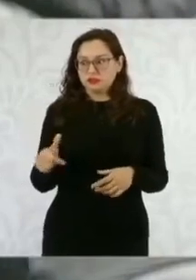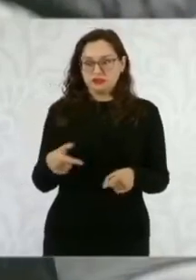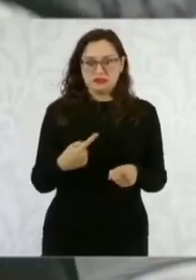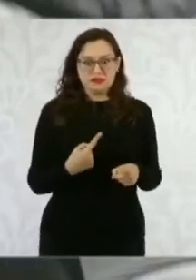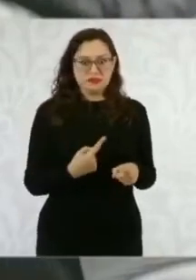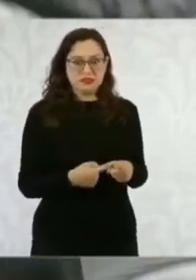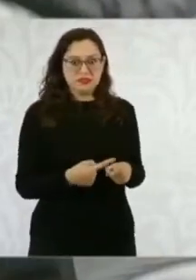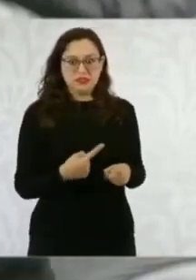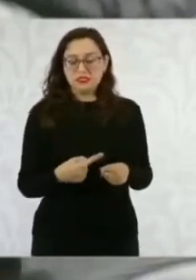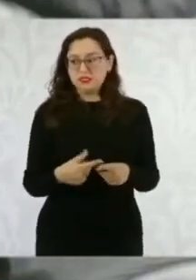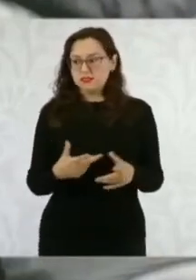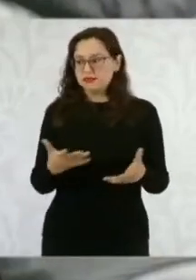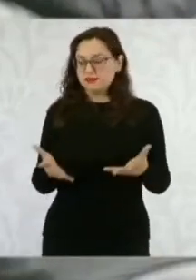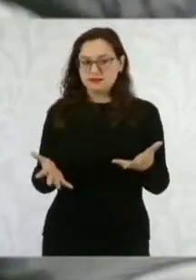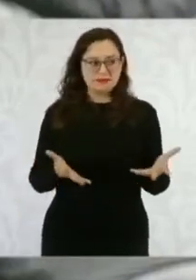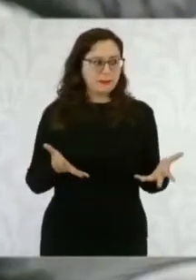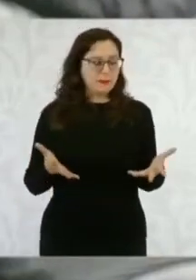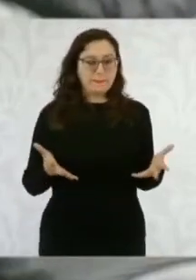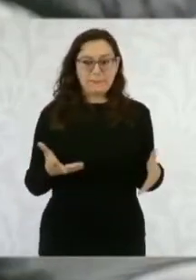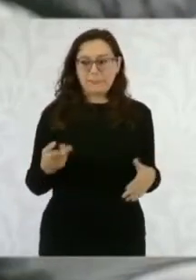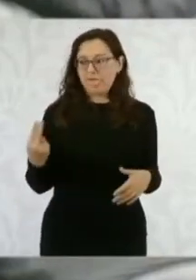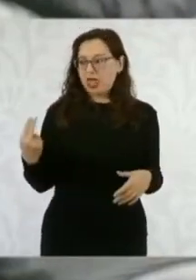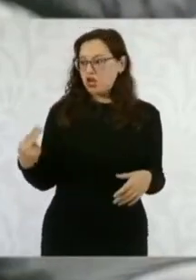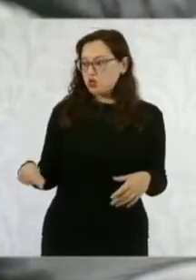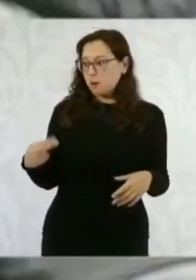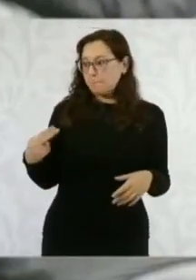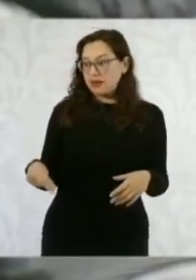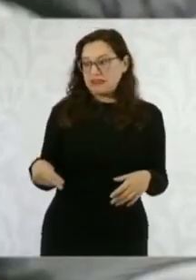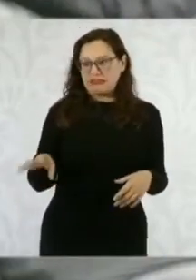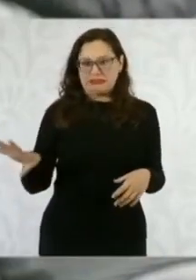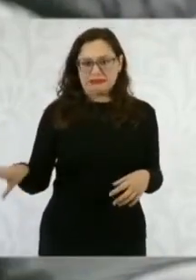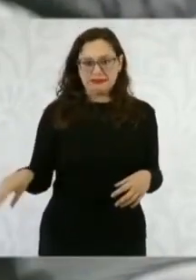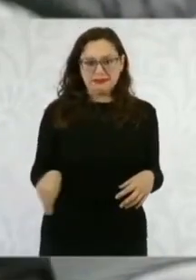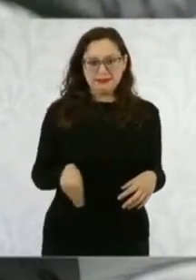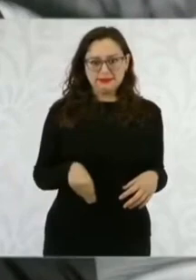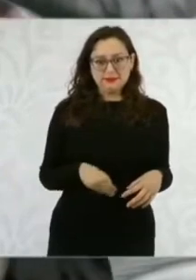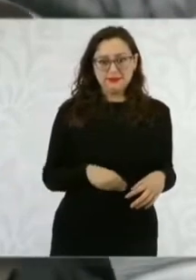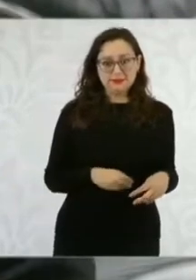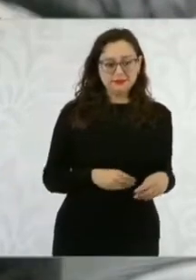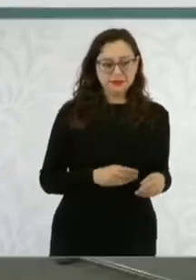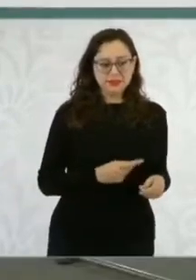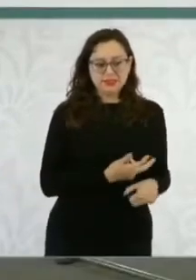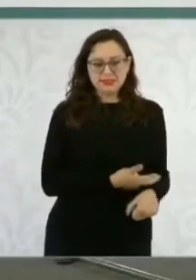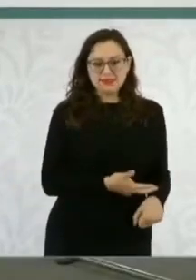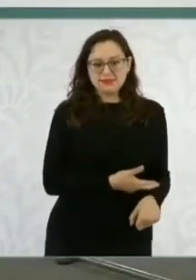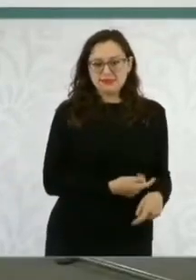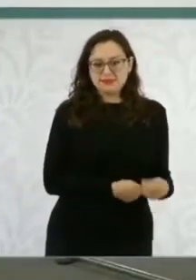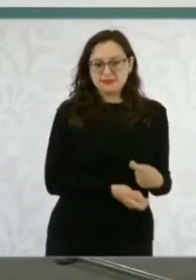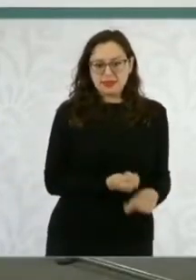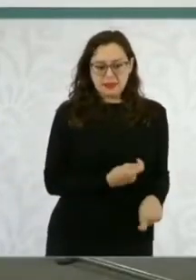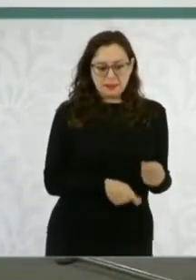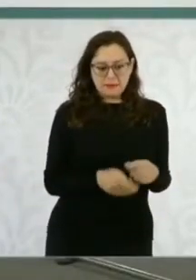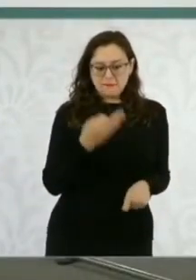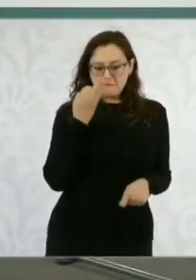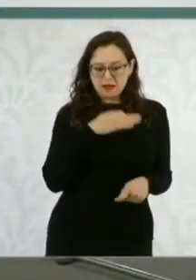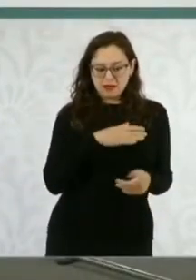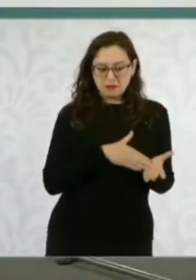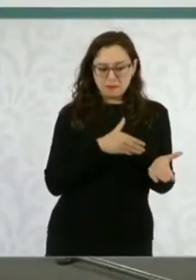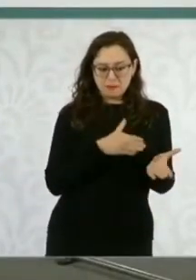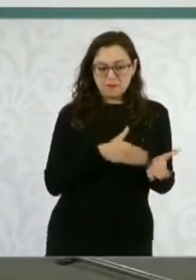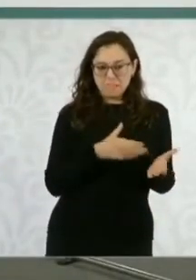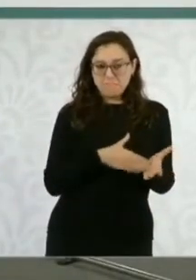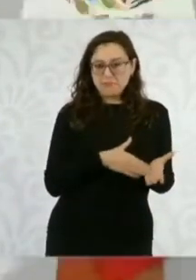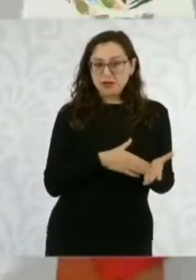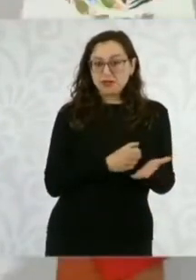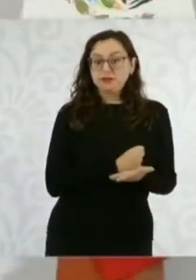identidades, agarran el nombre de un derechohabiente que ni siquiera sabe, le falsifican los documentos